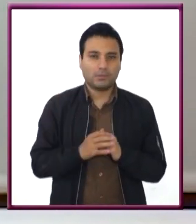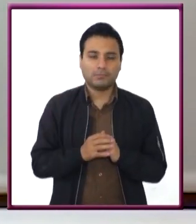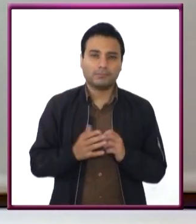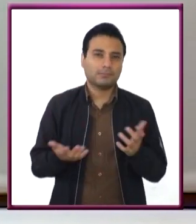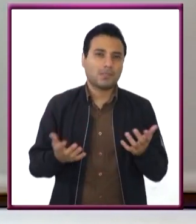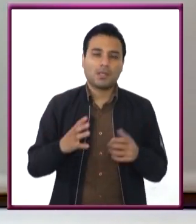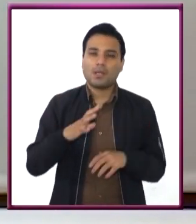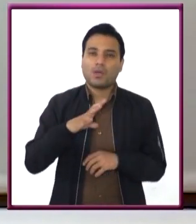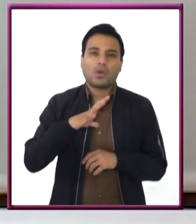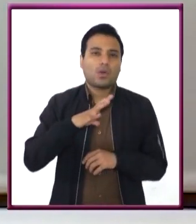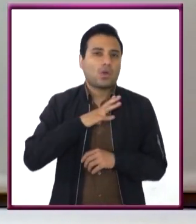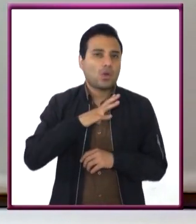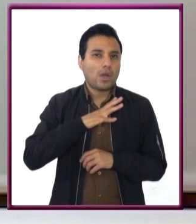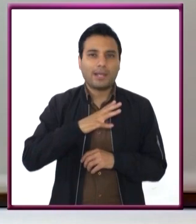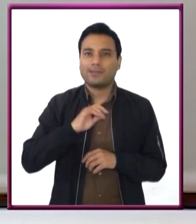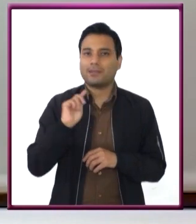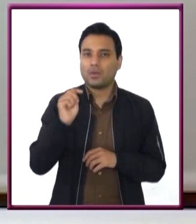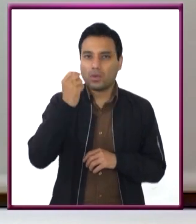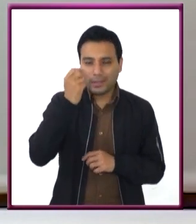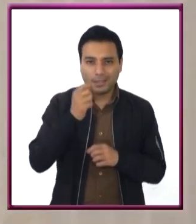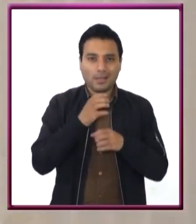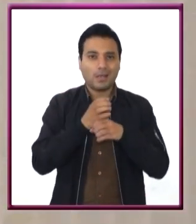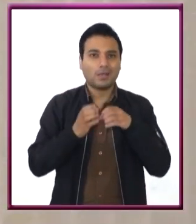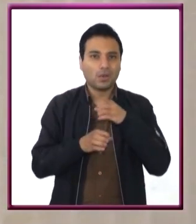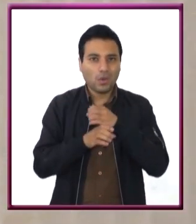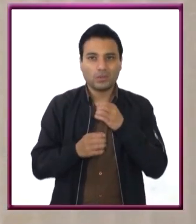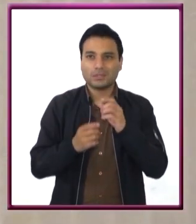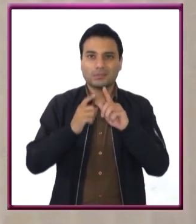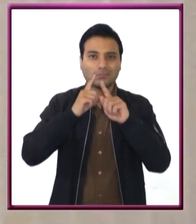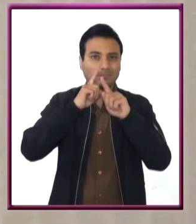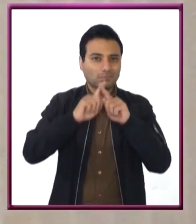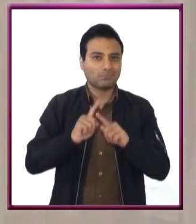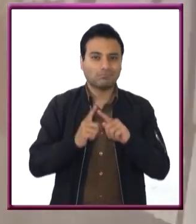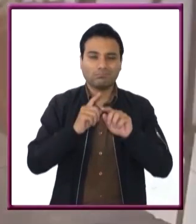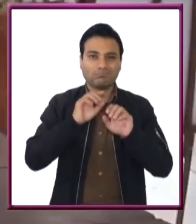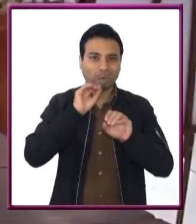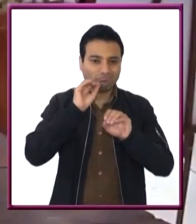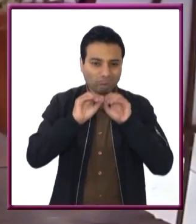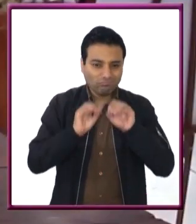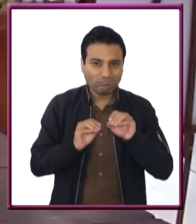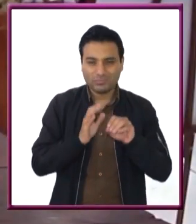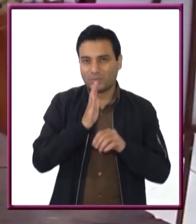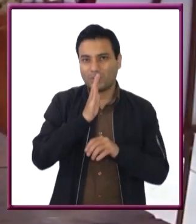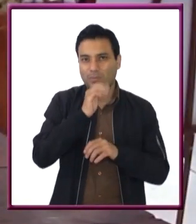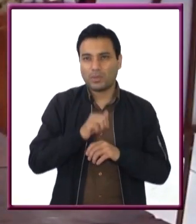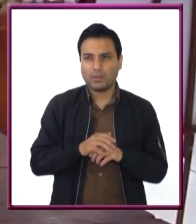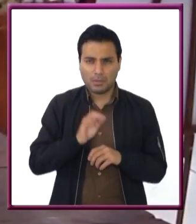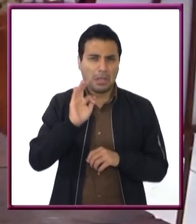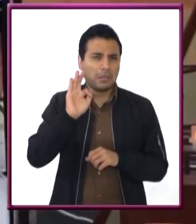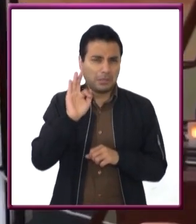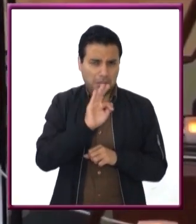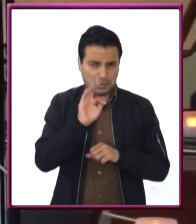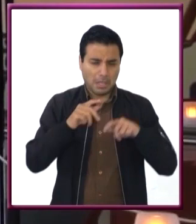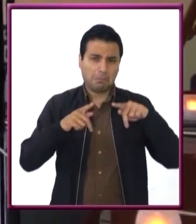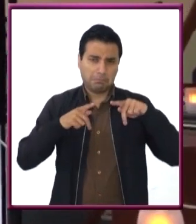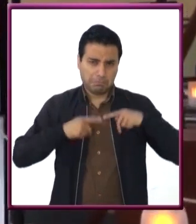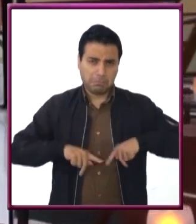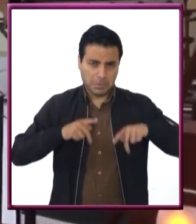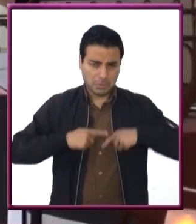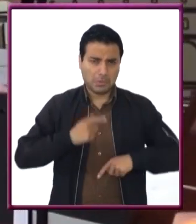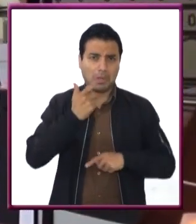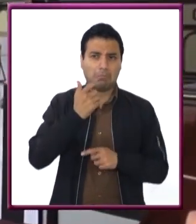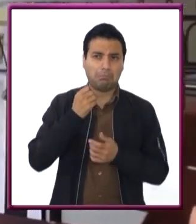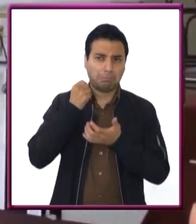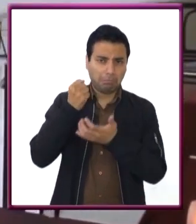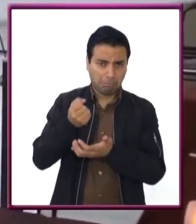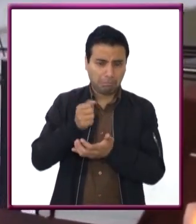no tenía quizás la tecnología ni la logística para poder, quizás los patrocinadores creo que